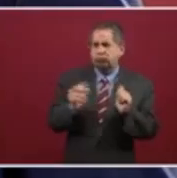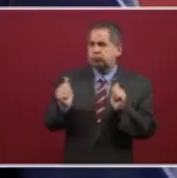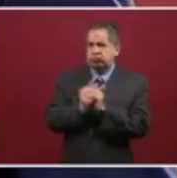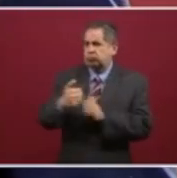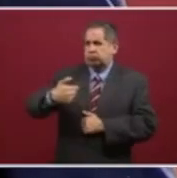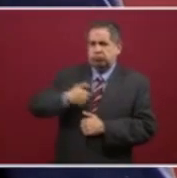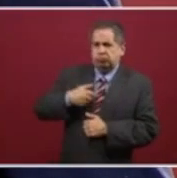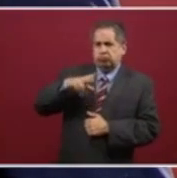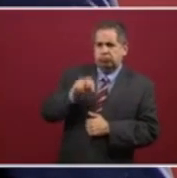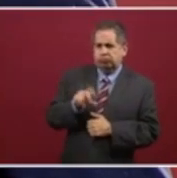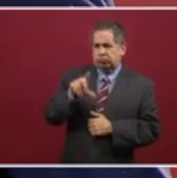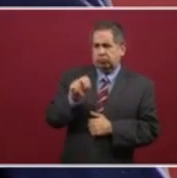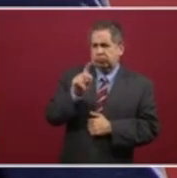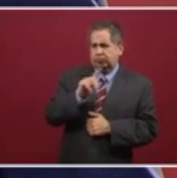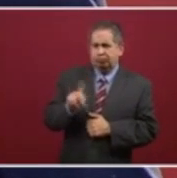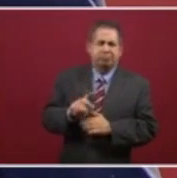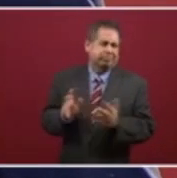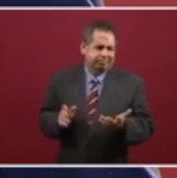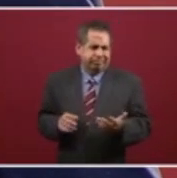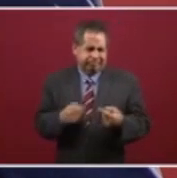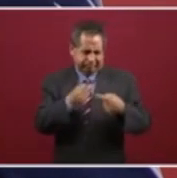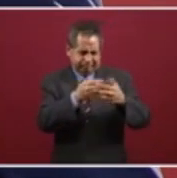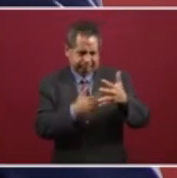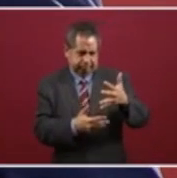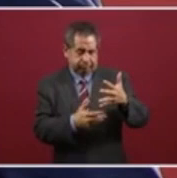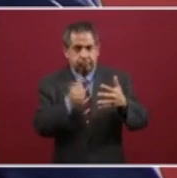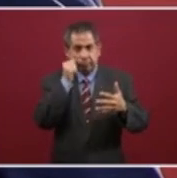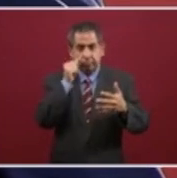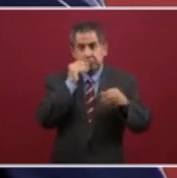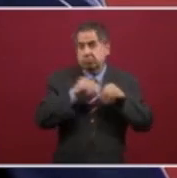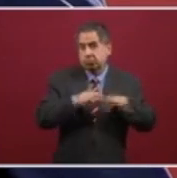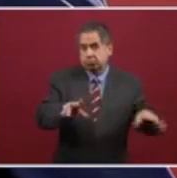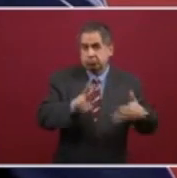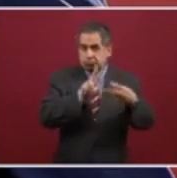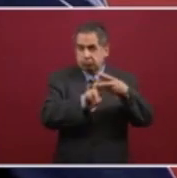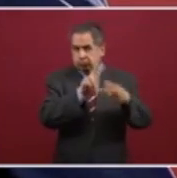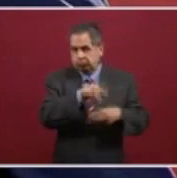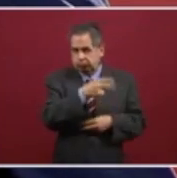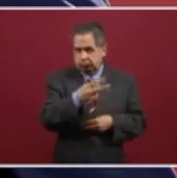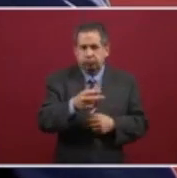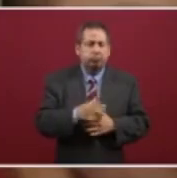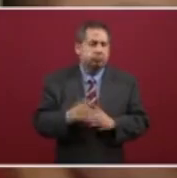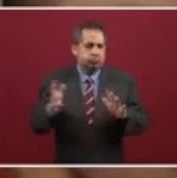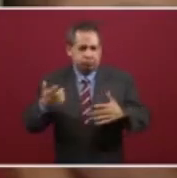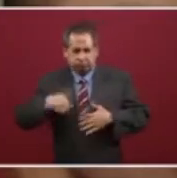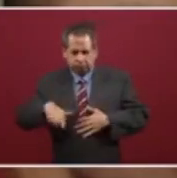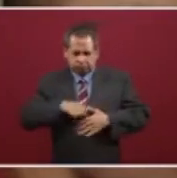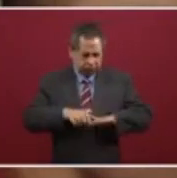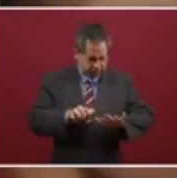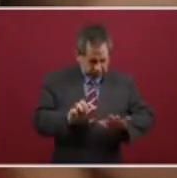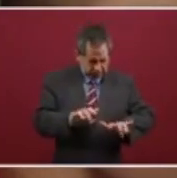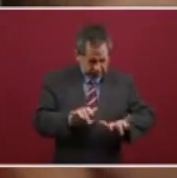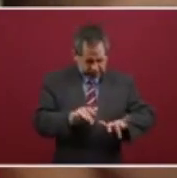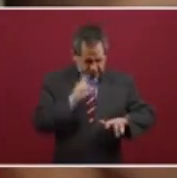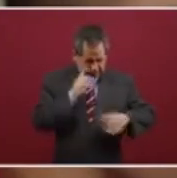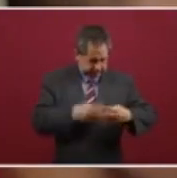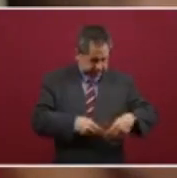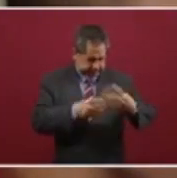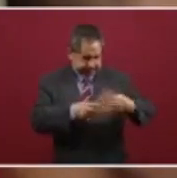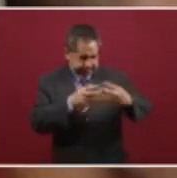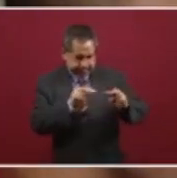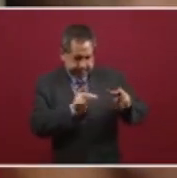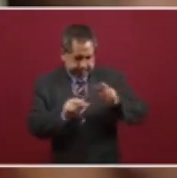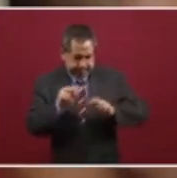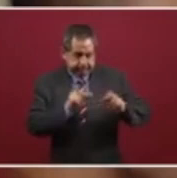Es una de varias, pero el día de ayer se registró este. Del análisis que hicimos en nuestra multiplataforma, encontramos